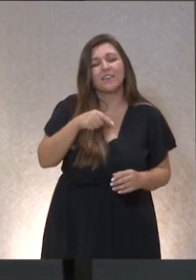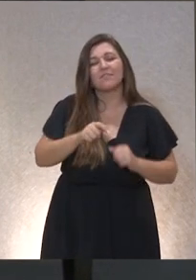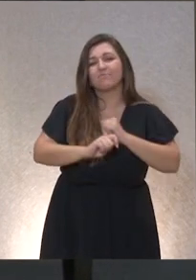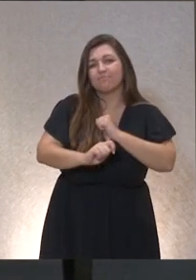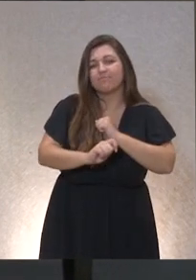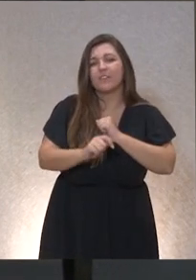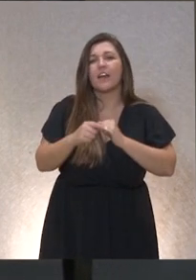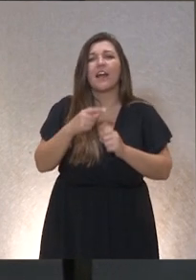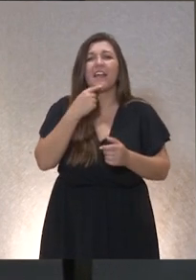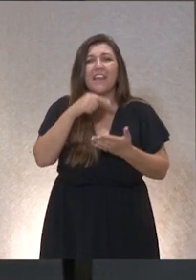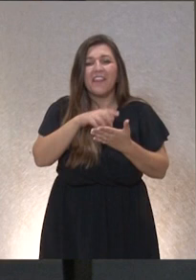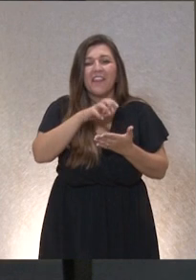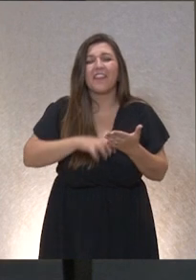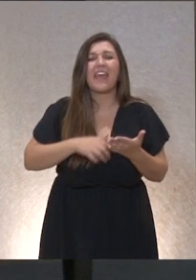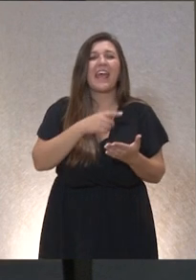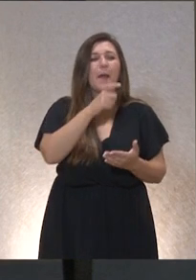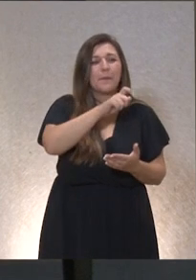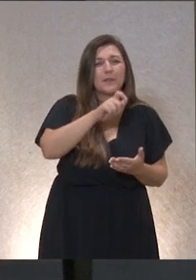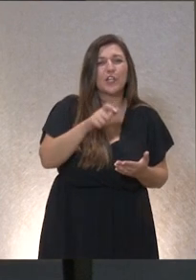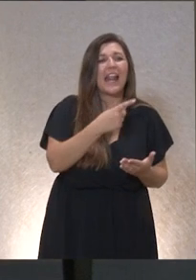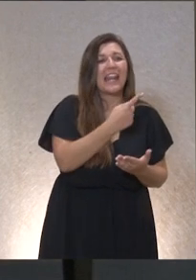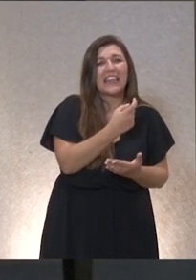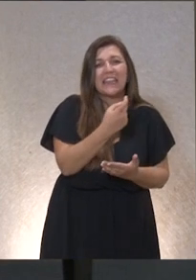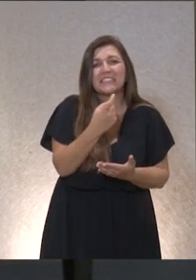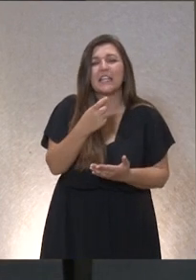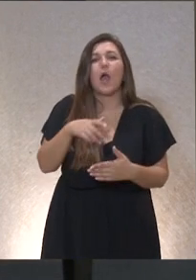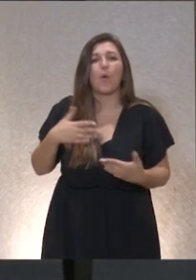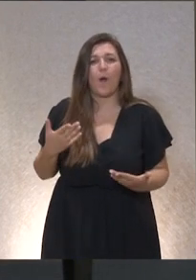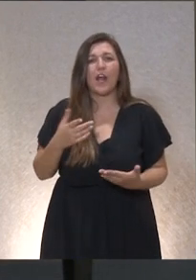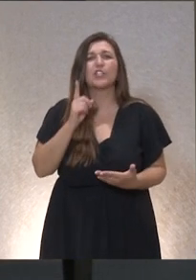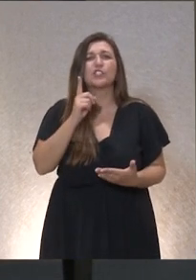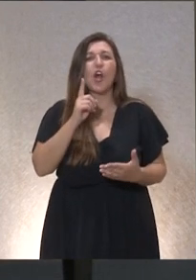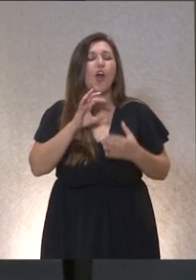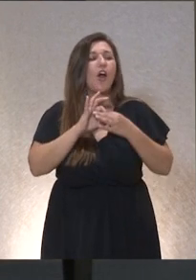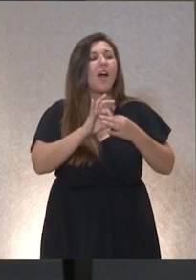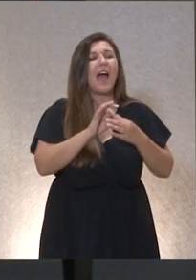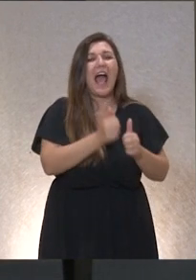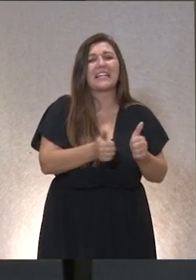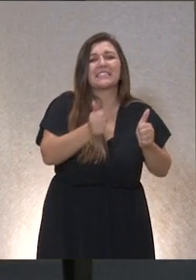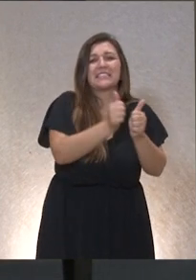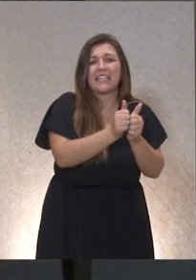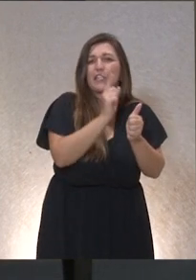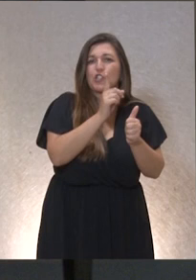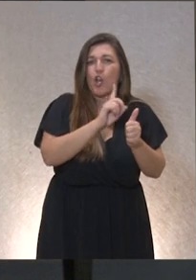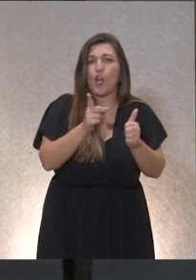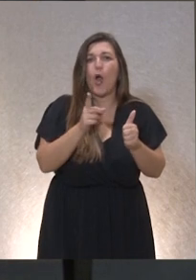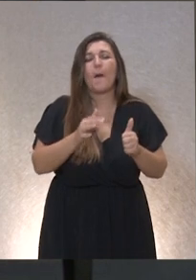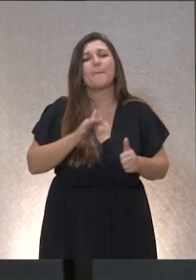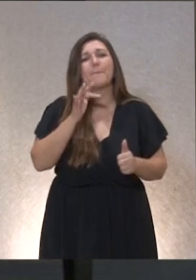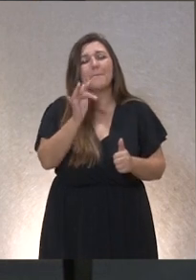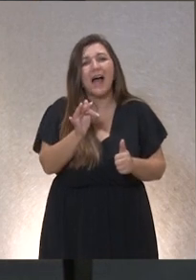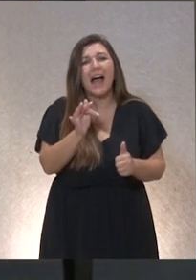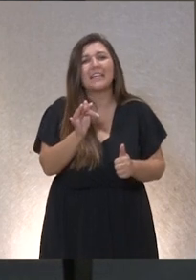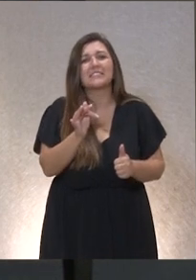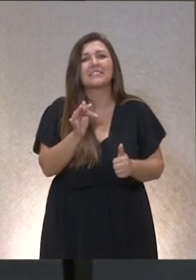necesidad de cada una de nuestras personas no solo la mera eh la mera relación asistencial sino dar un poco de calidad y